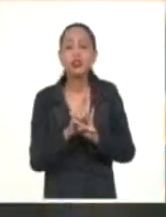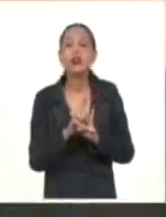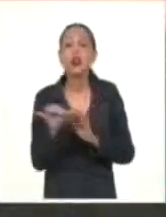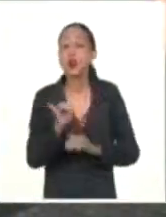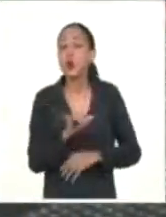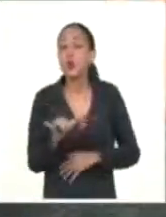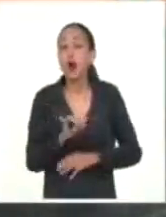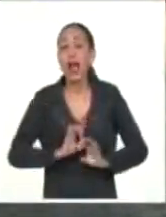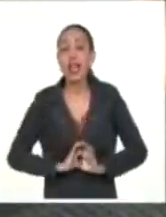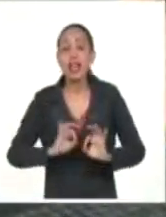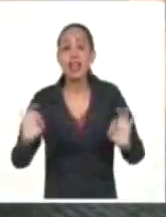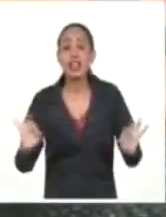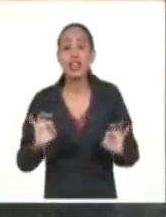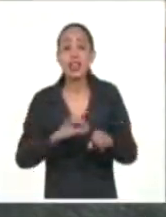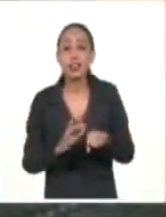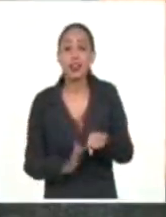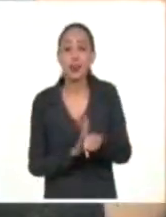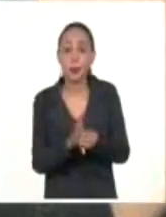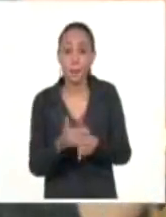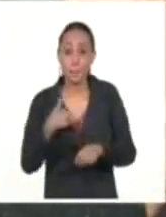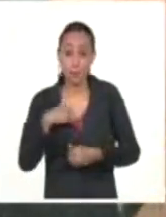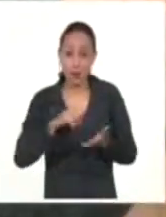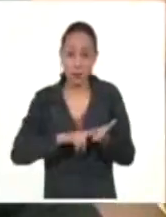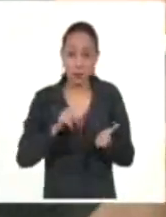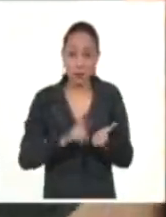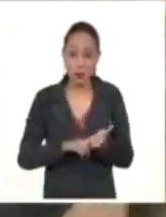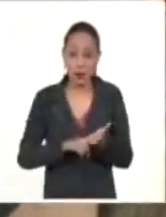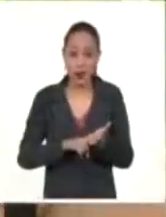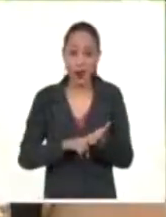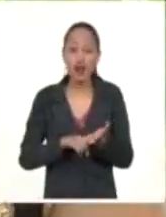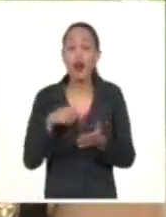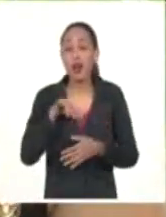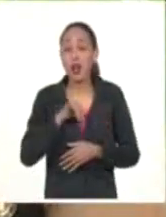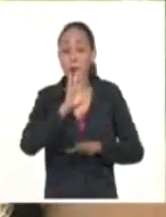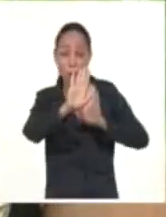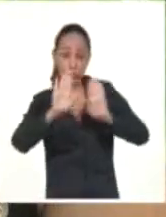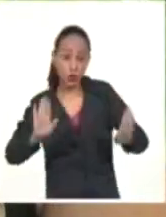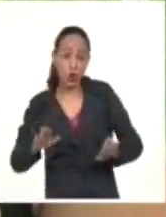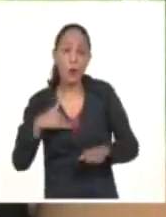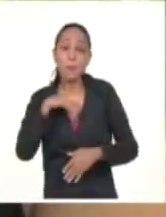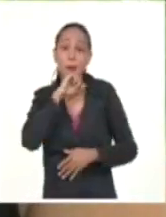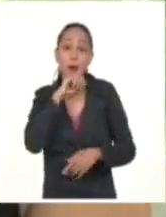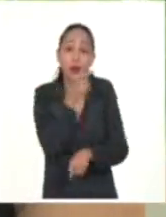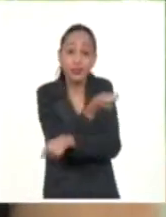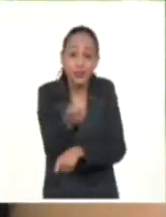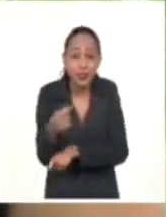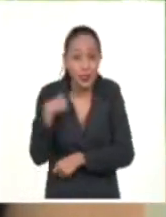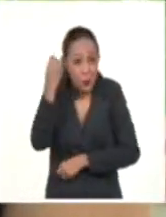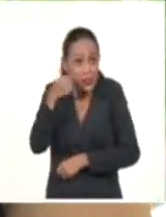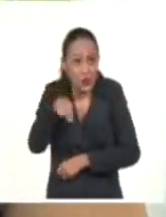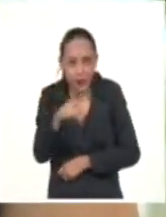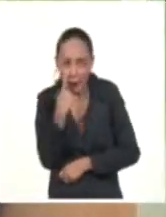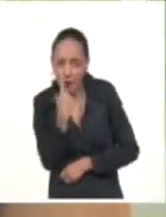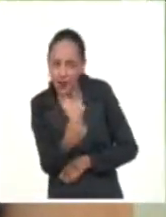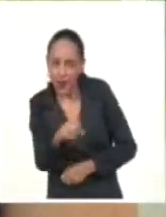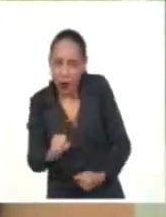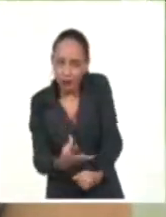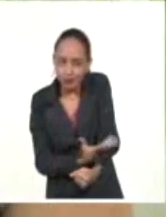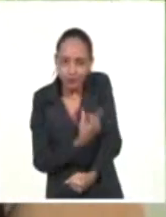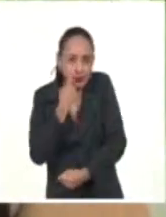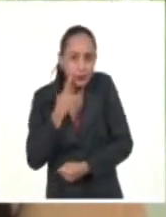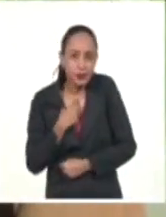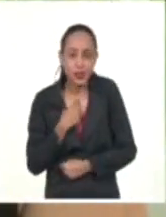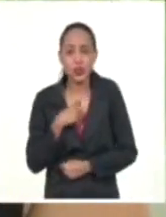Epidemiología. Mi papá es museólogo y mi mamá es educadora también. Me imagino que deben estar hasta llorando. Es un honor que un hijo